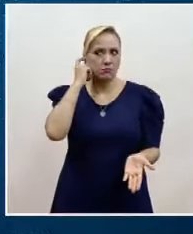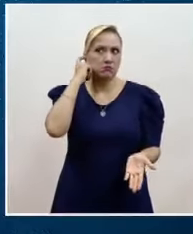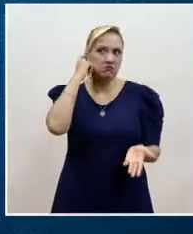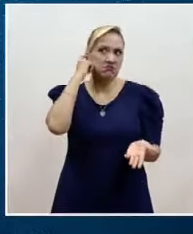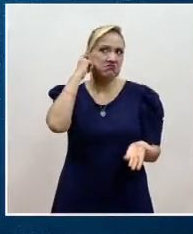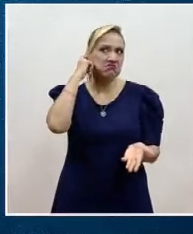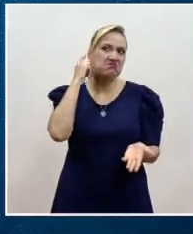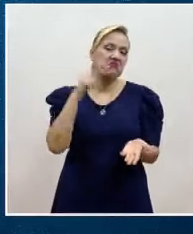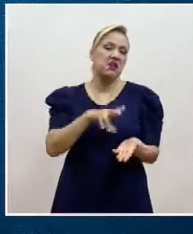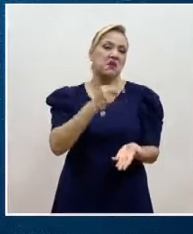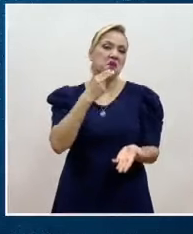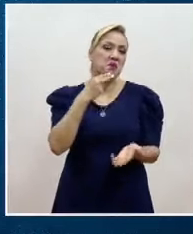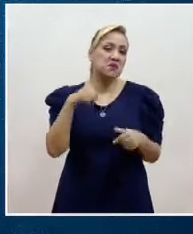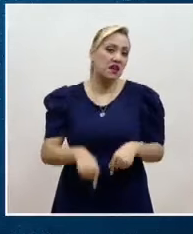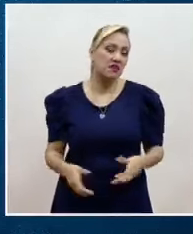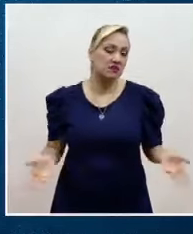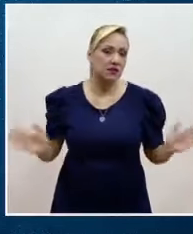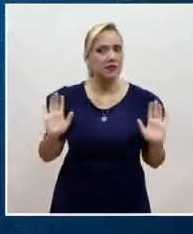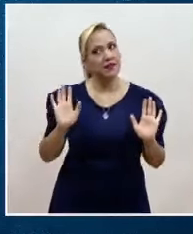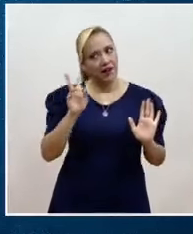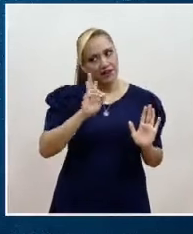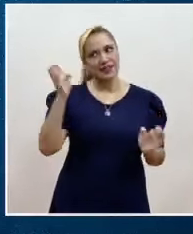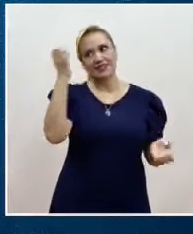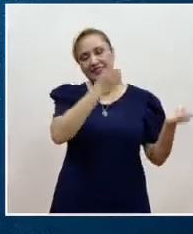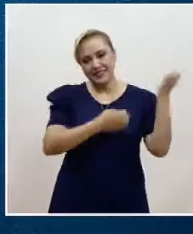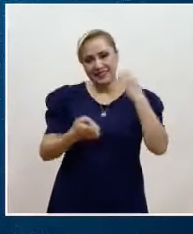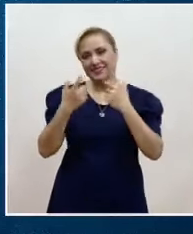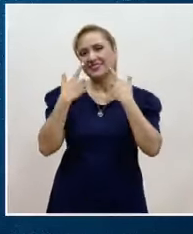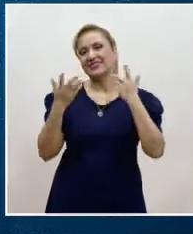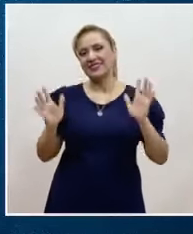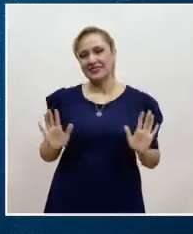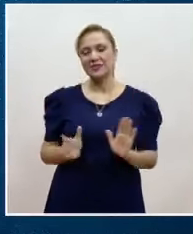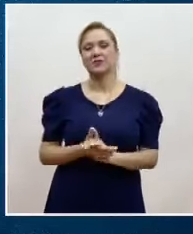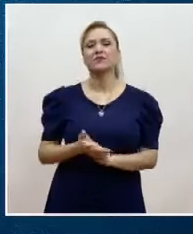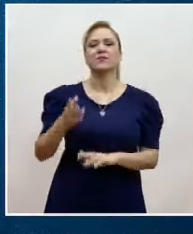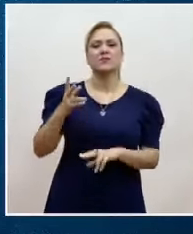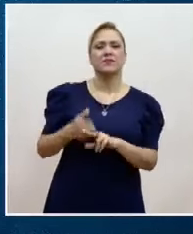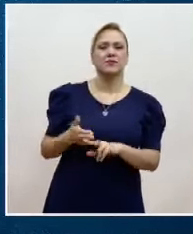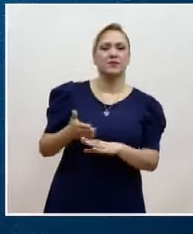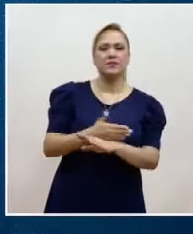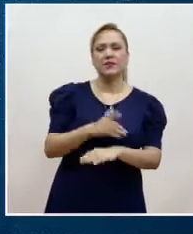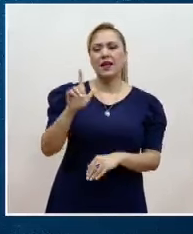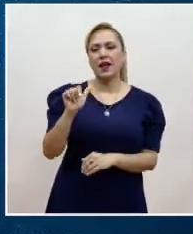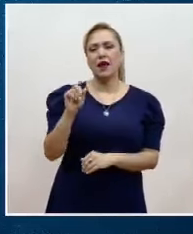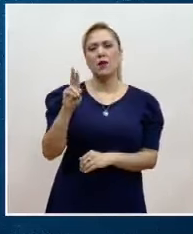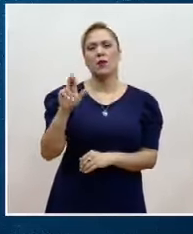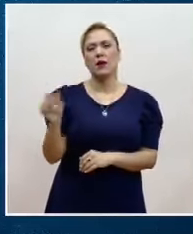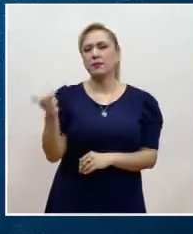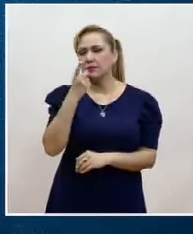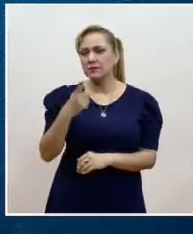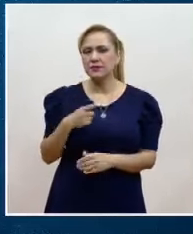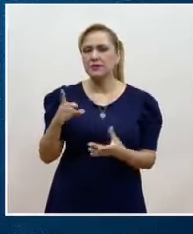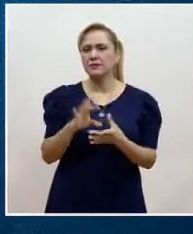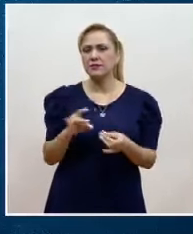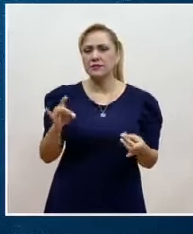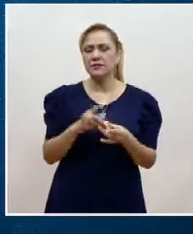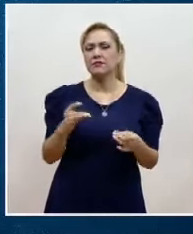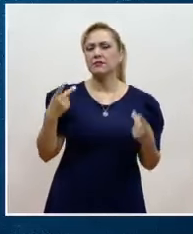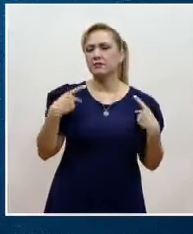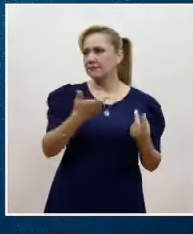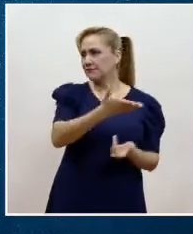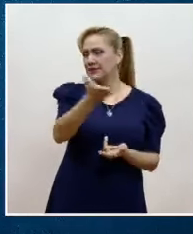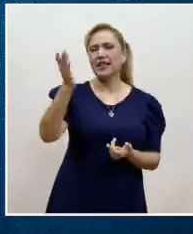utilizando del todo, ¿no? Claro, pues habrá que explorarlo seguramente. Y antes de irnos a la pausa, Laura, cuéntanos un poco más al